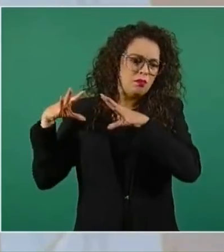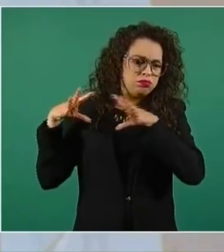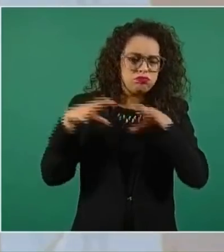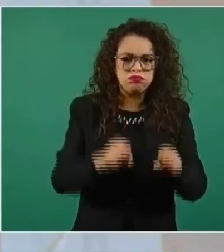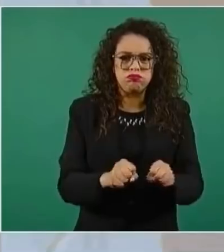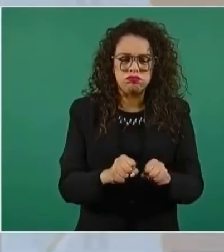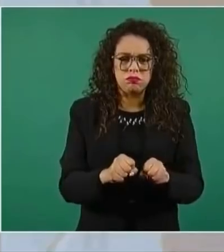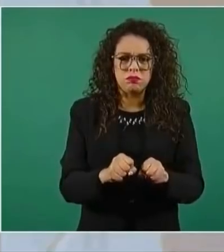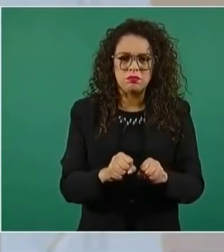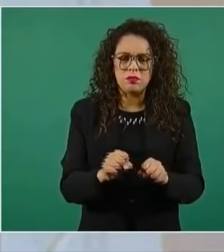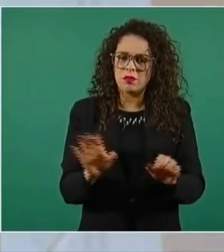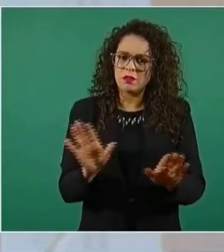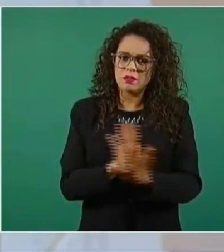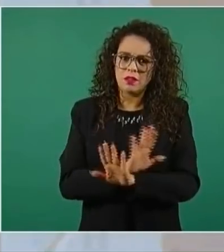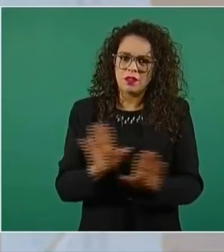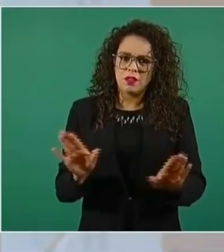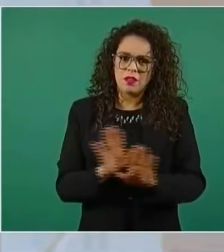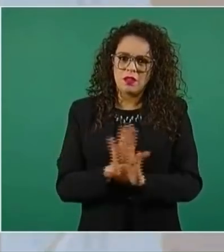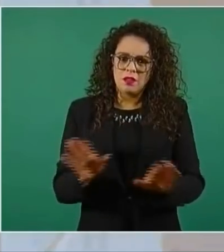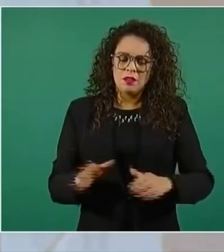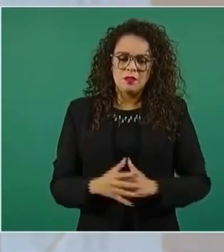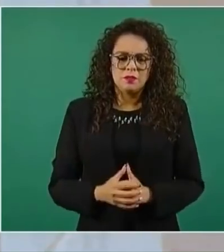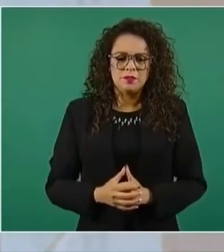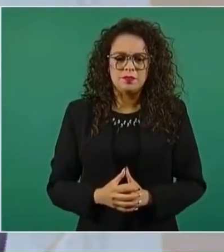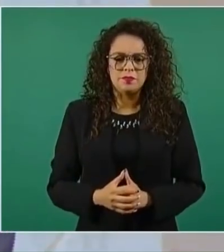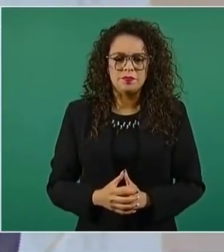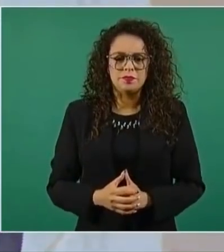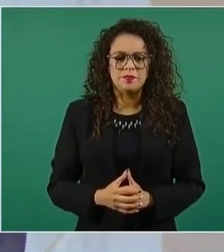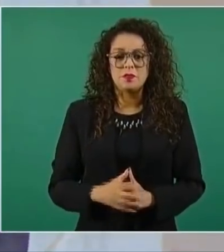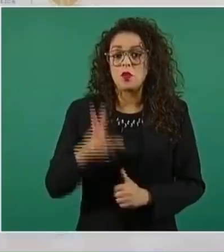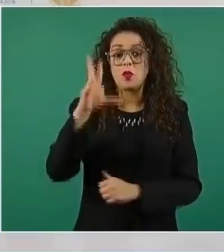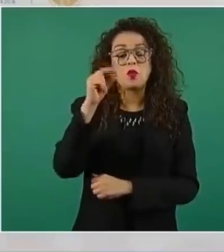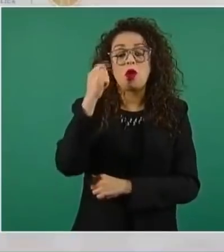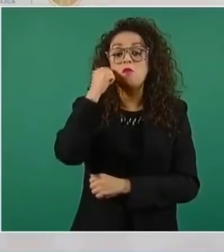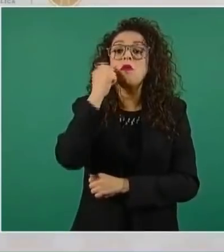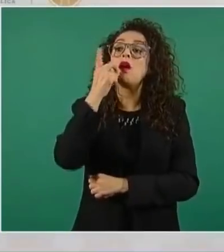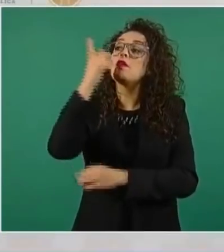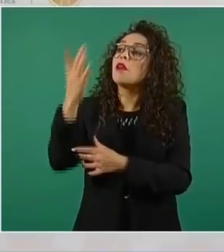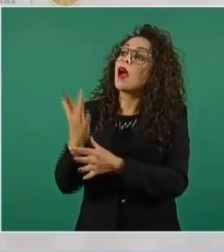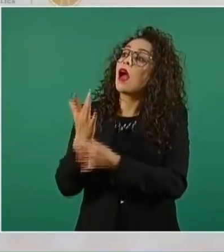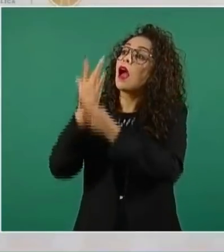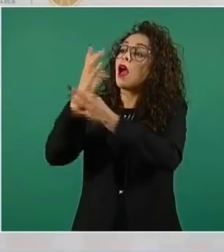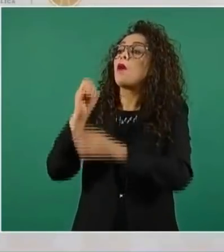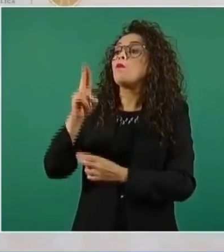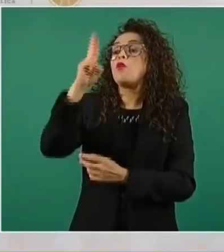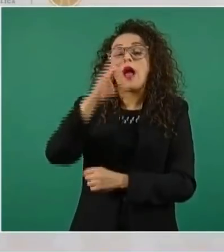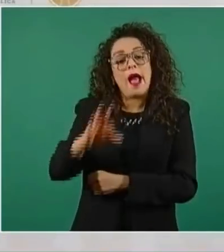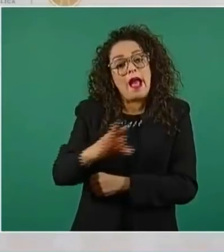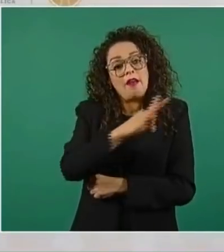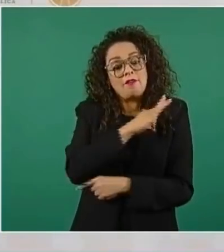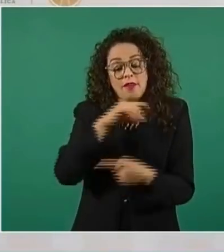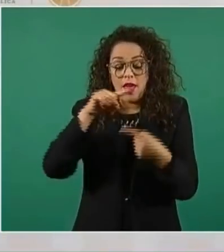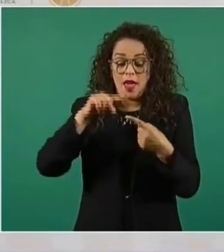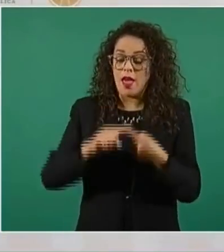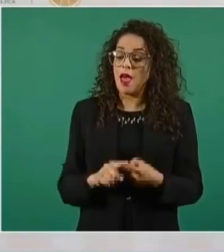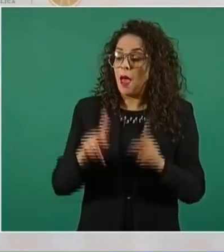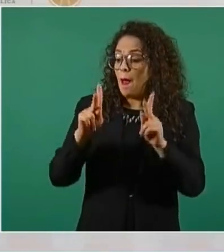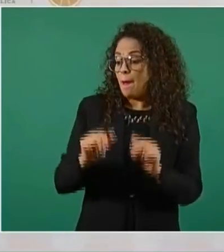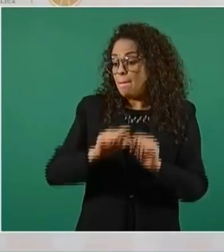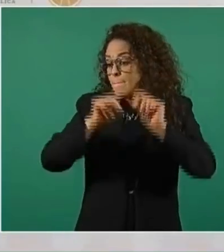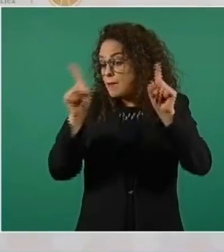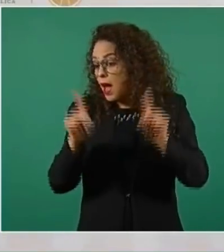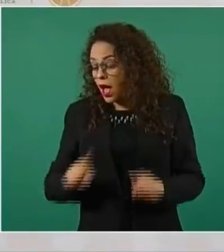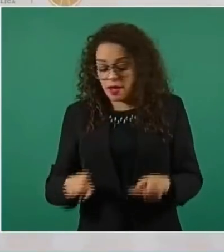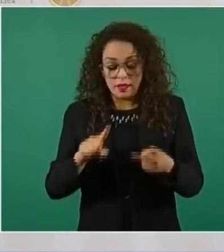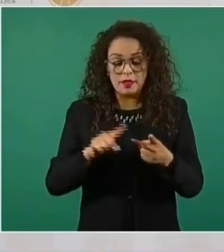una conquista, aunque se emprenda en nombre de la fe, de la paz, de la